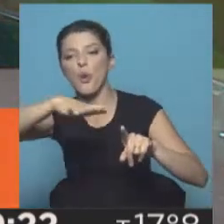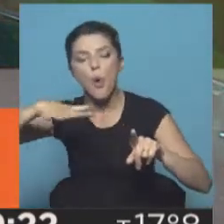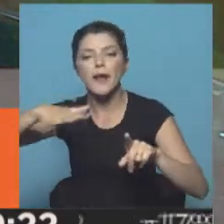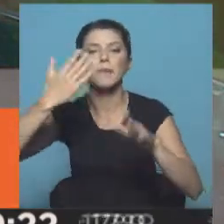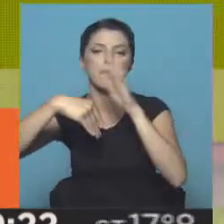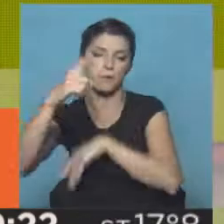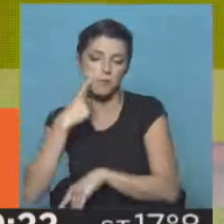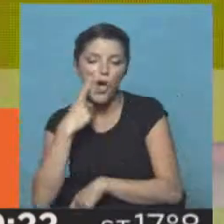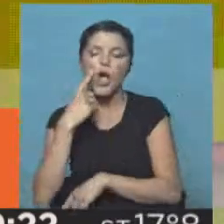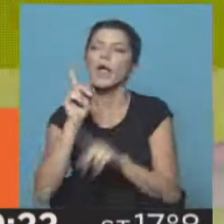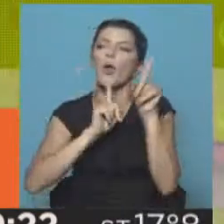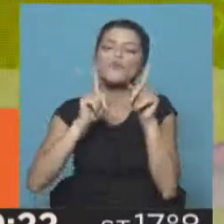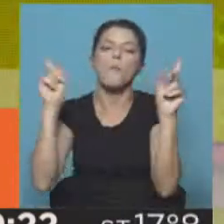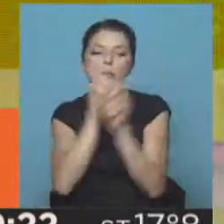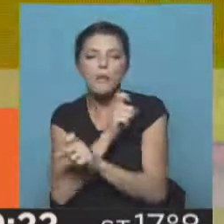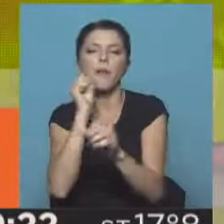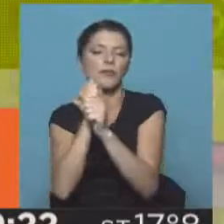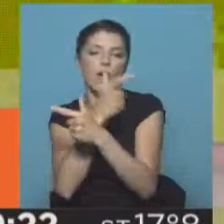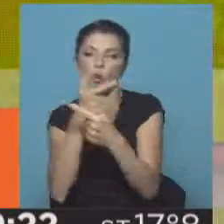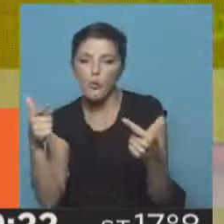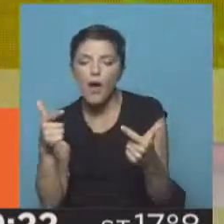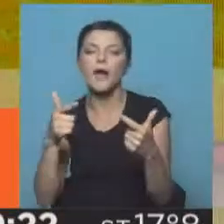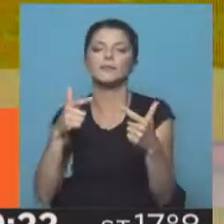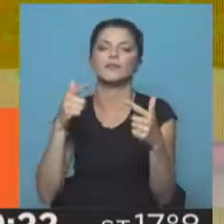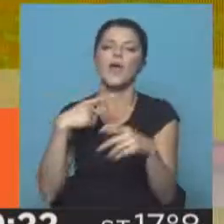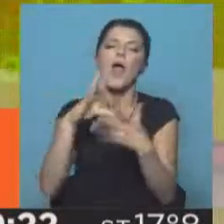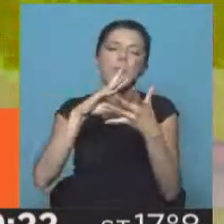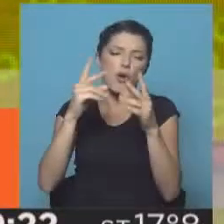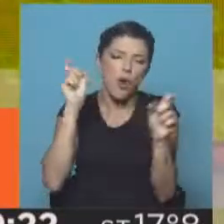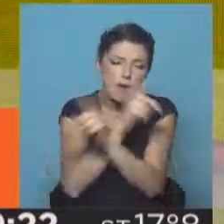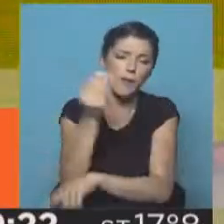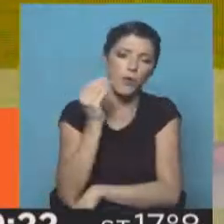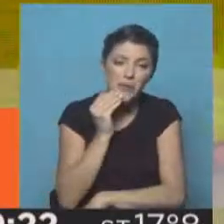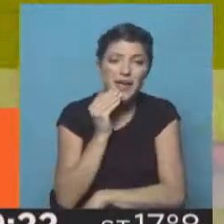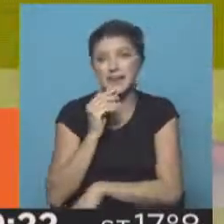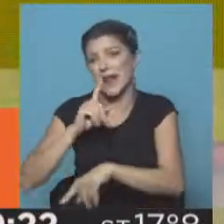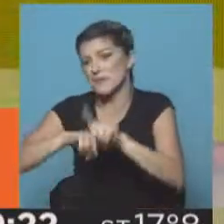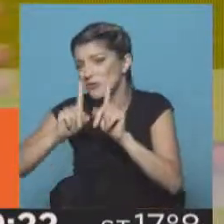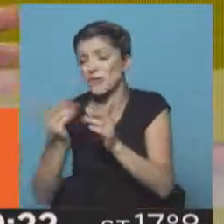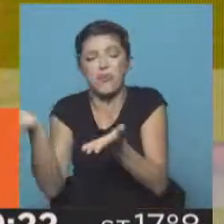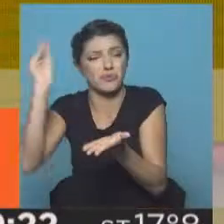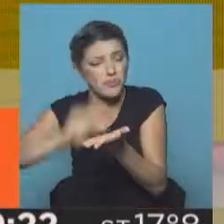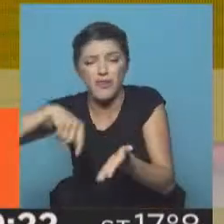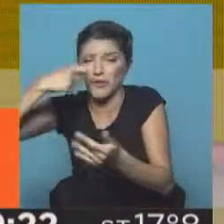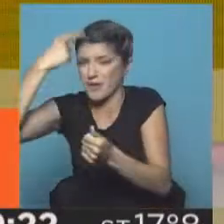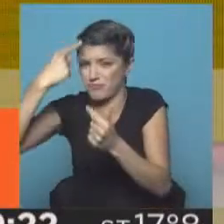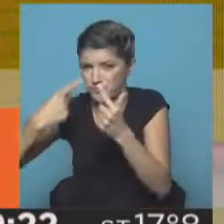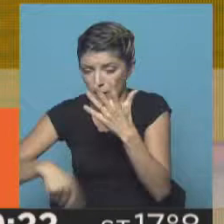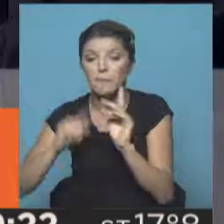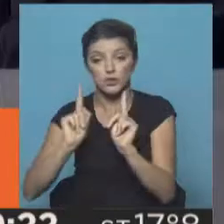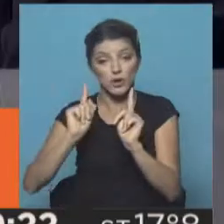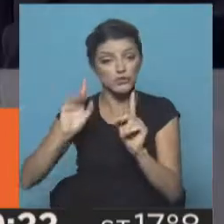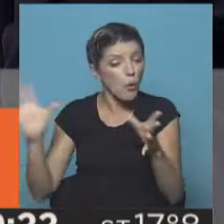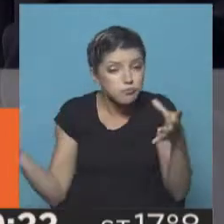problemas de trabajo, problemas alimentarios, está todo el tema de la droga, de la violencia, donde es una pobreza urbana más complicada. Todo eso junto es el gran desafío de la Argentina. Sí,